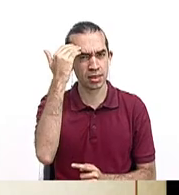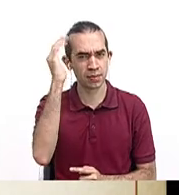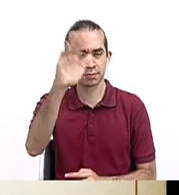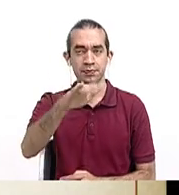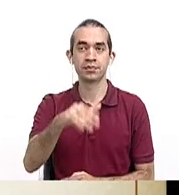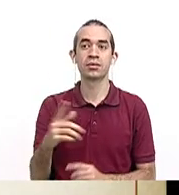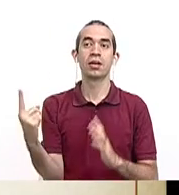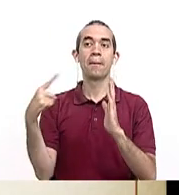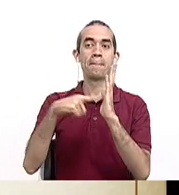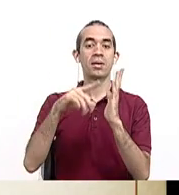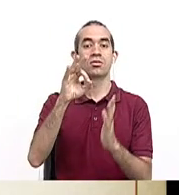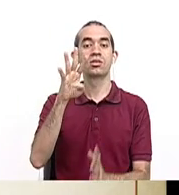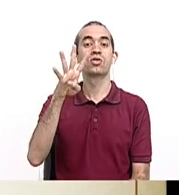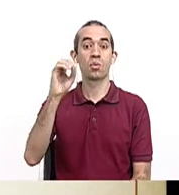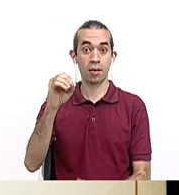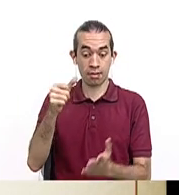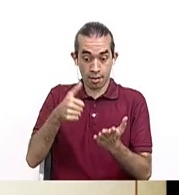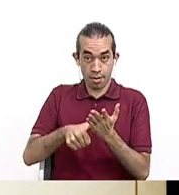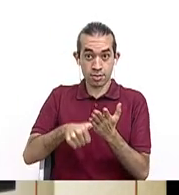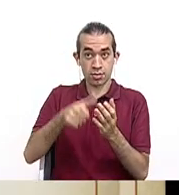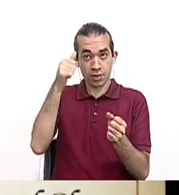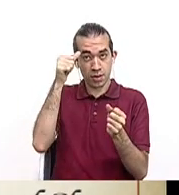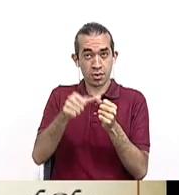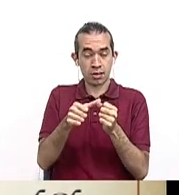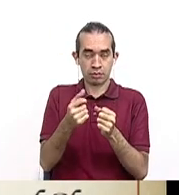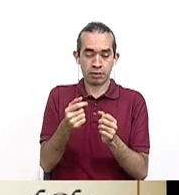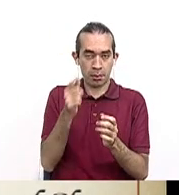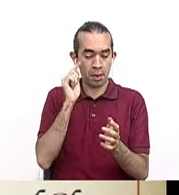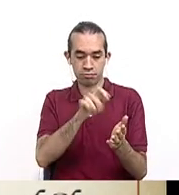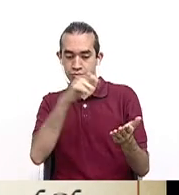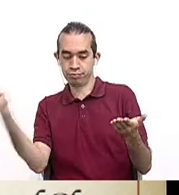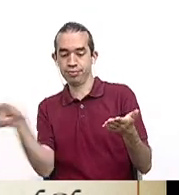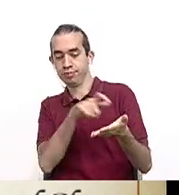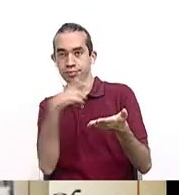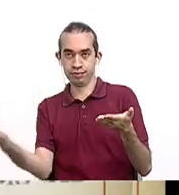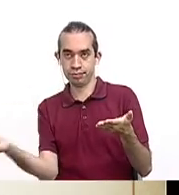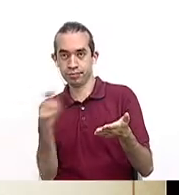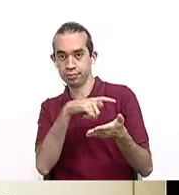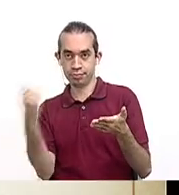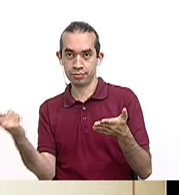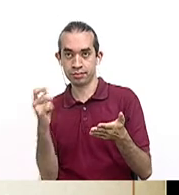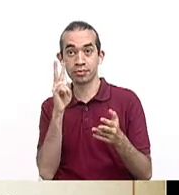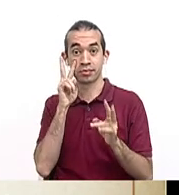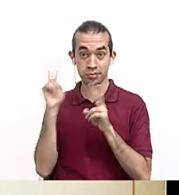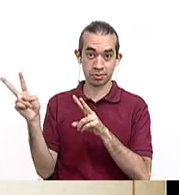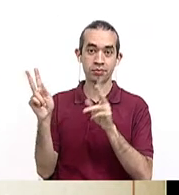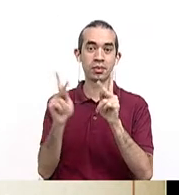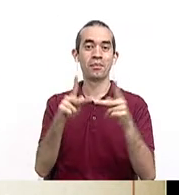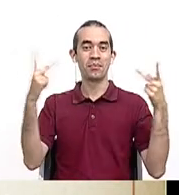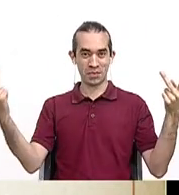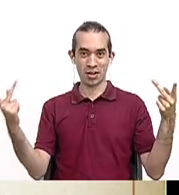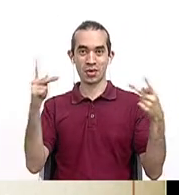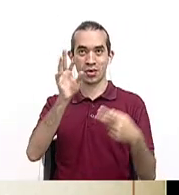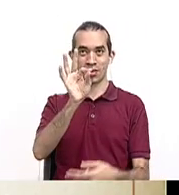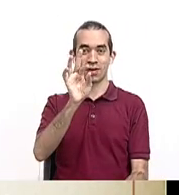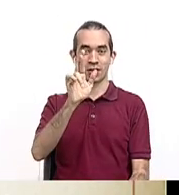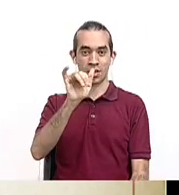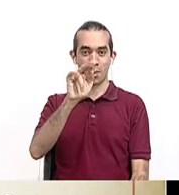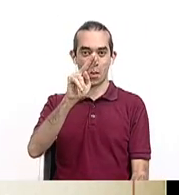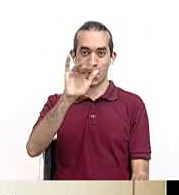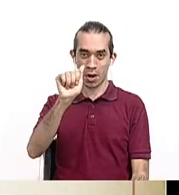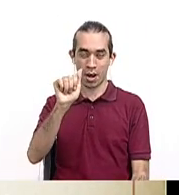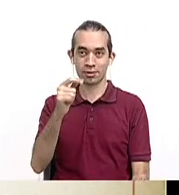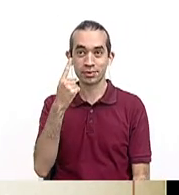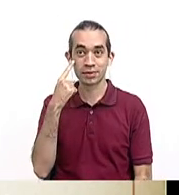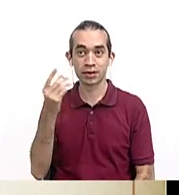de 1940 recuerda que vimos aquí hoy aquí atrás con mi álbum de fotos ahí está el periódico la tribuna informando dice